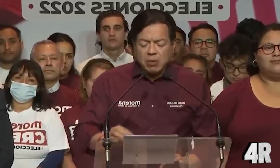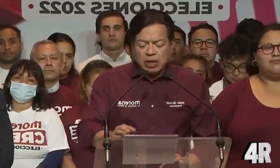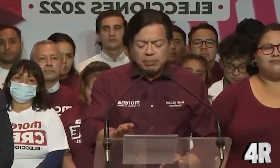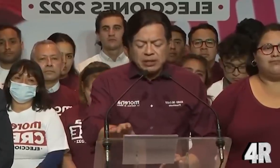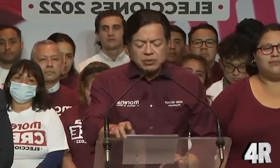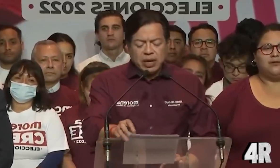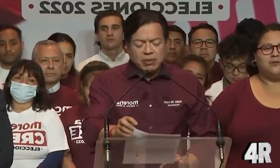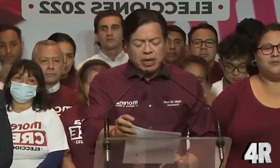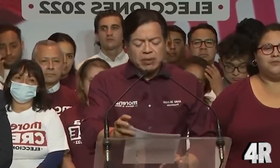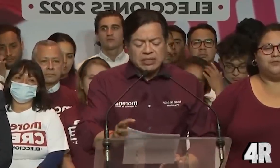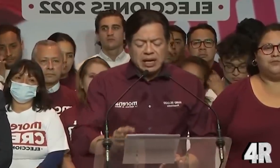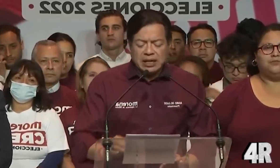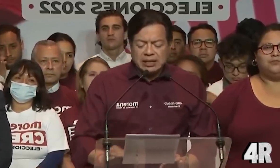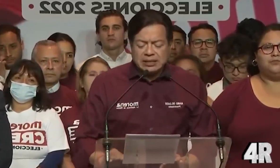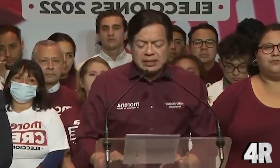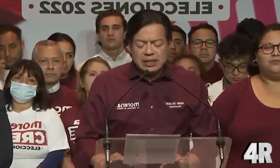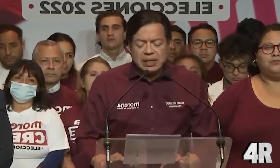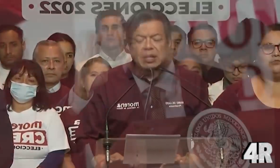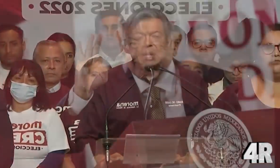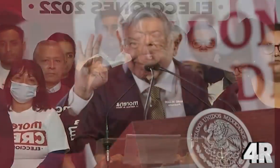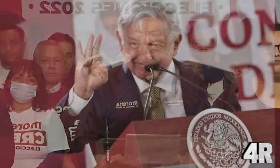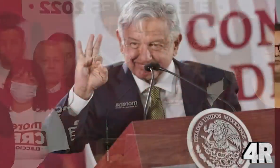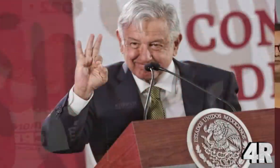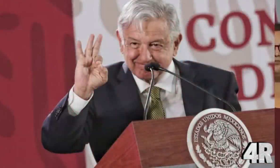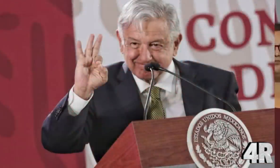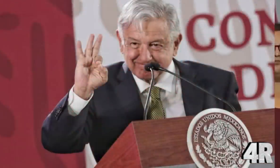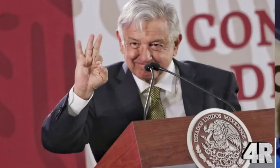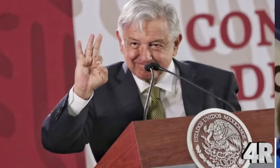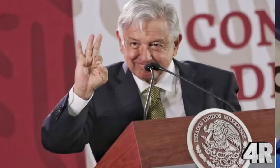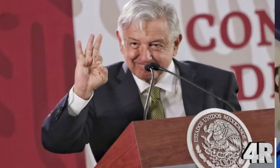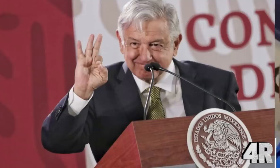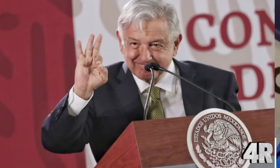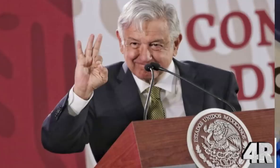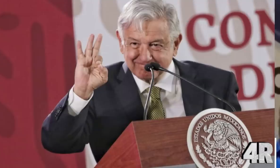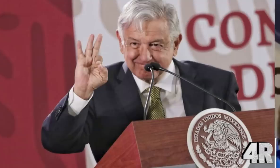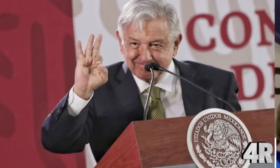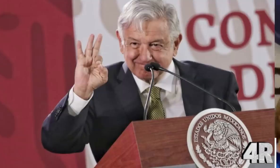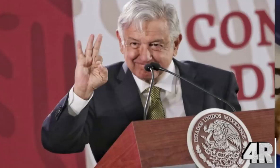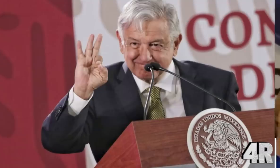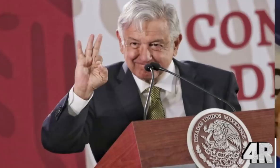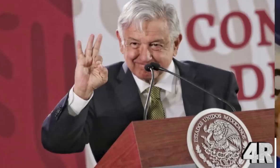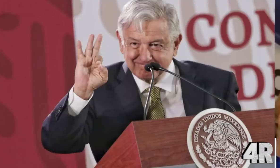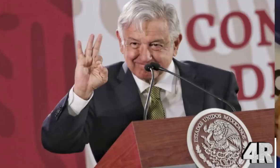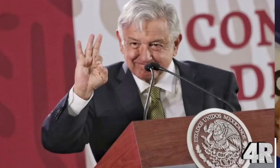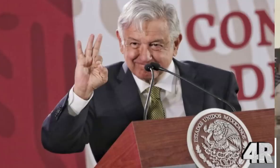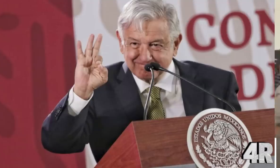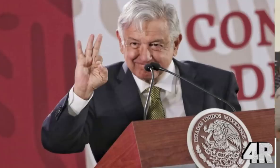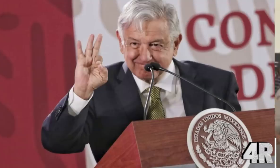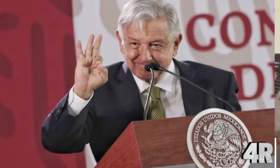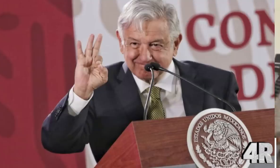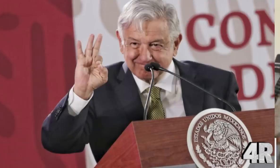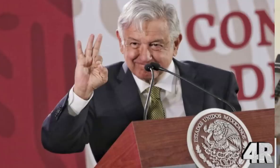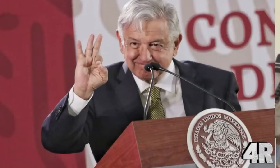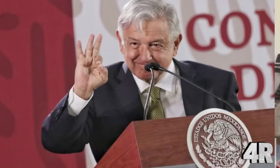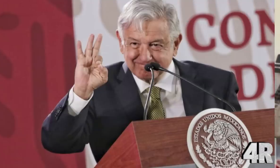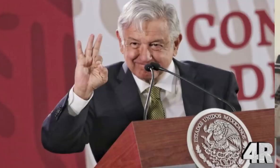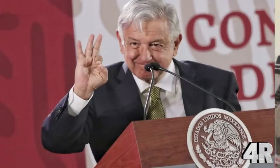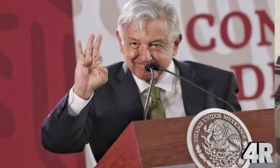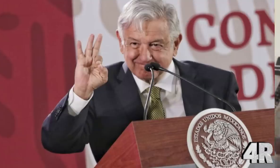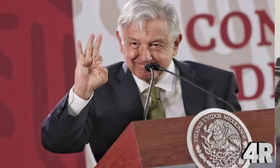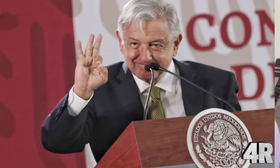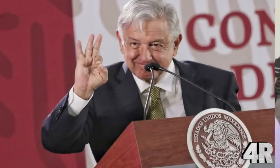por méxico por supuesto vamos a ver finalmente lo que dijo el presidente andrés manuel en conferencia matutina saliendo a